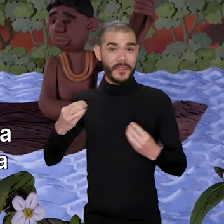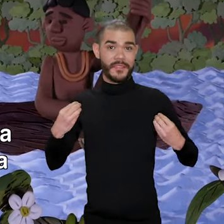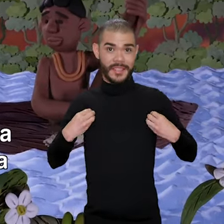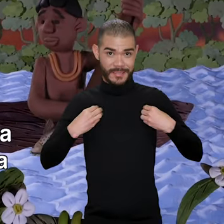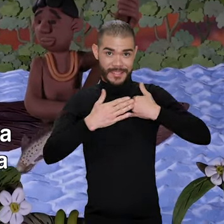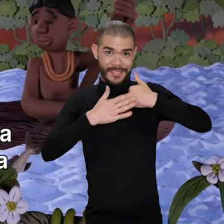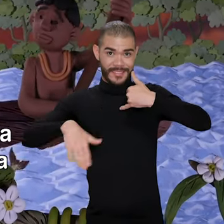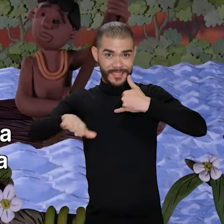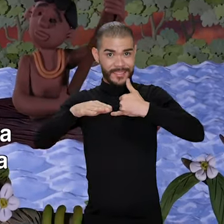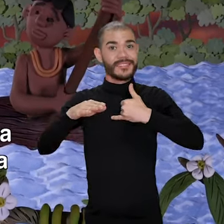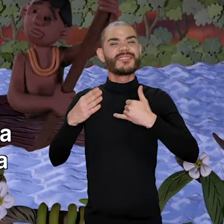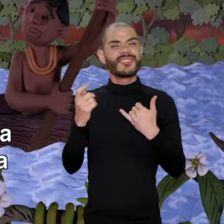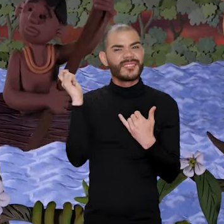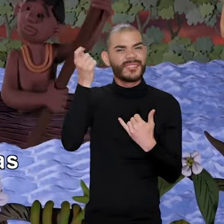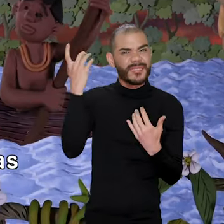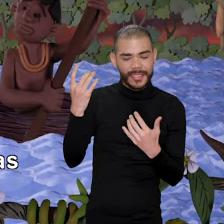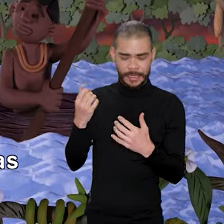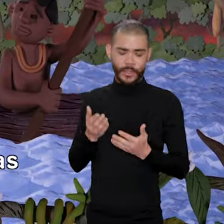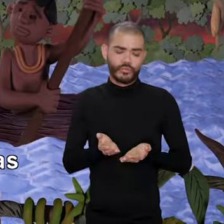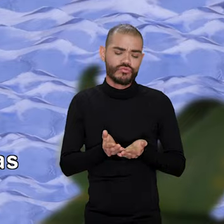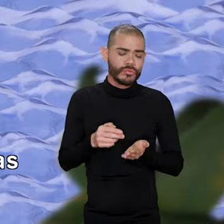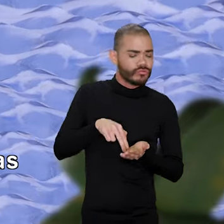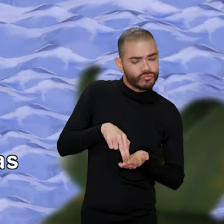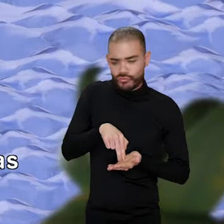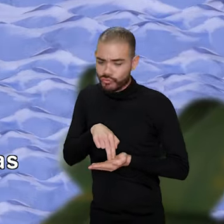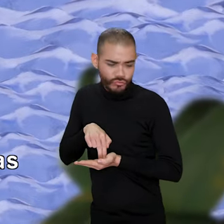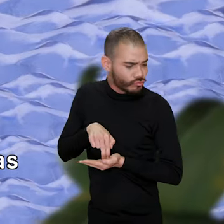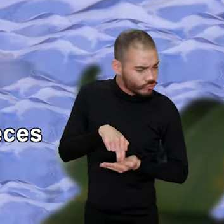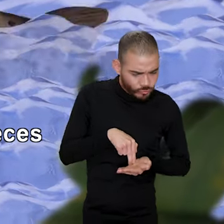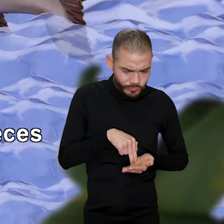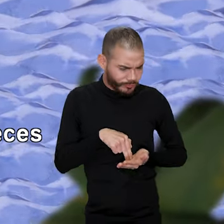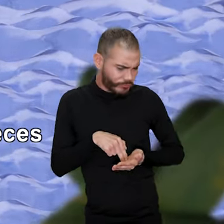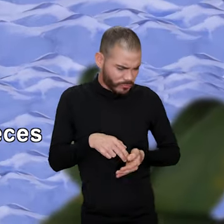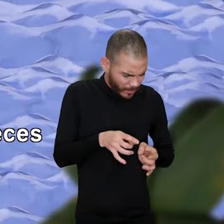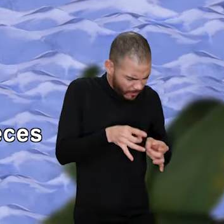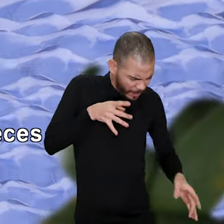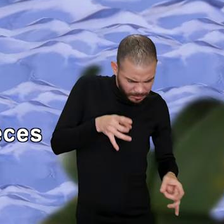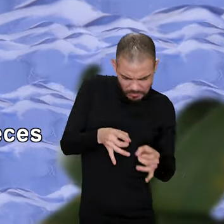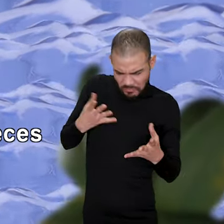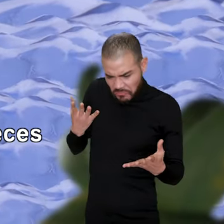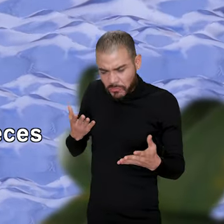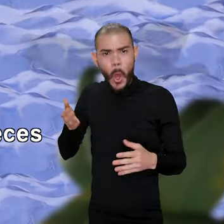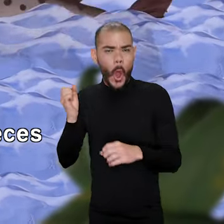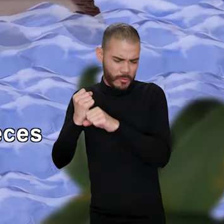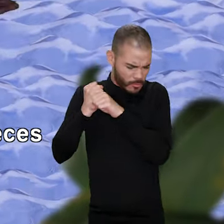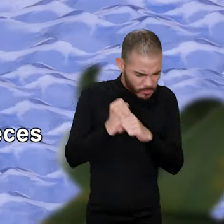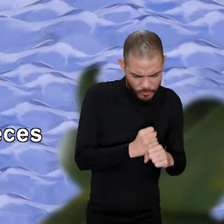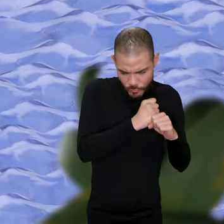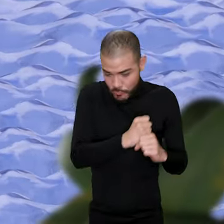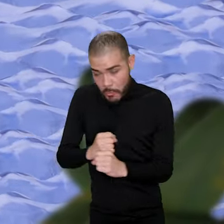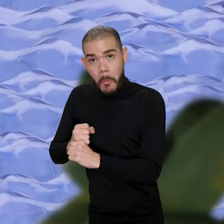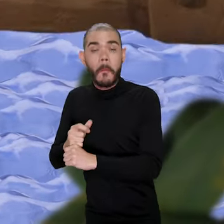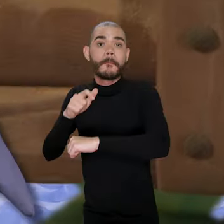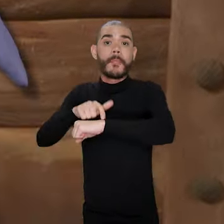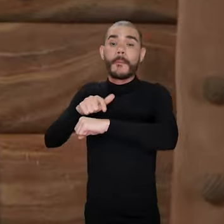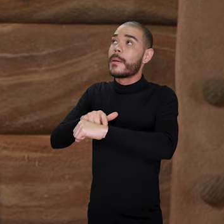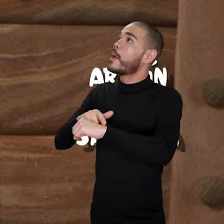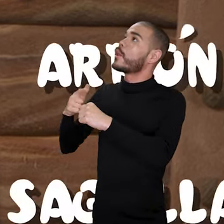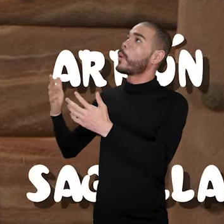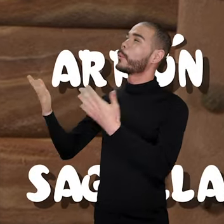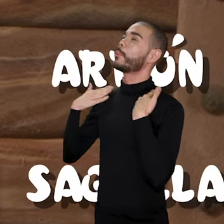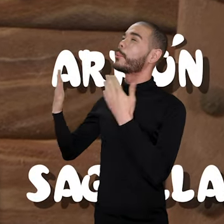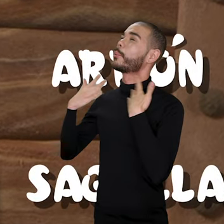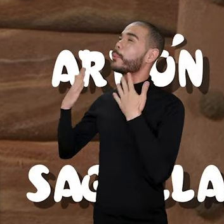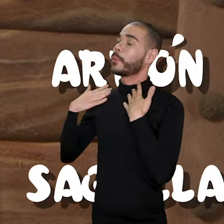sale en su Canoa o curiara y pesca en lagunas aisladas donde hay abundancia de peces en tiempo de verano